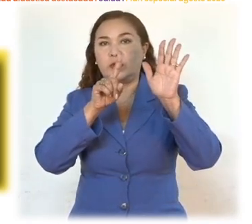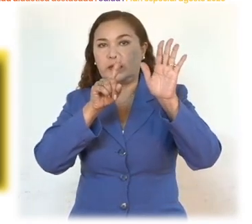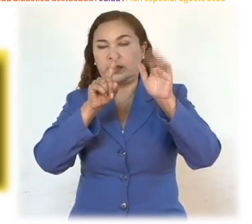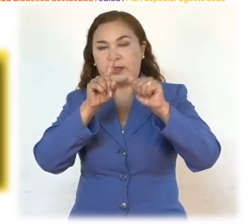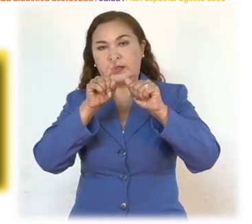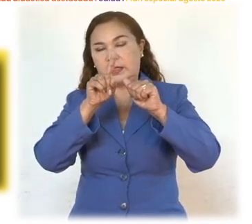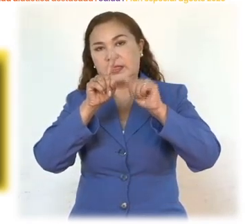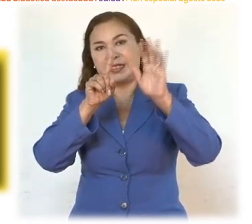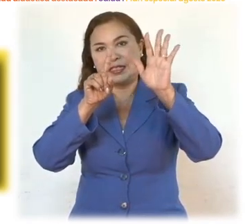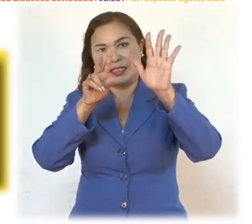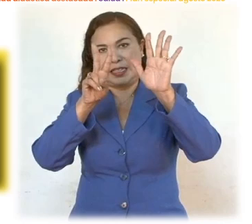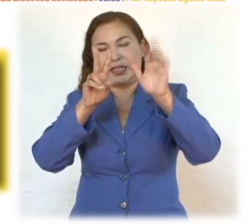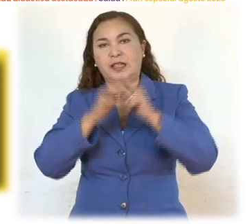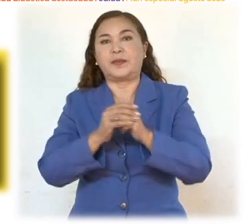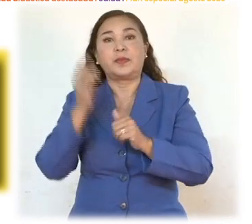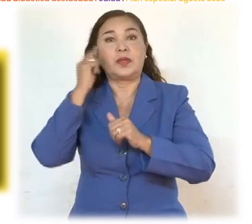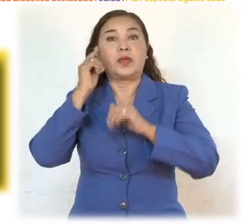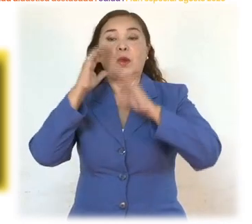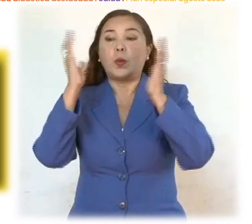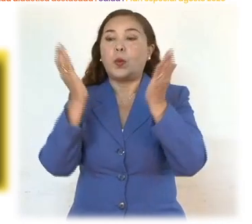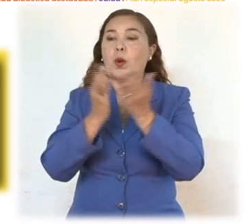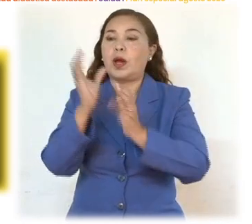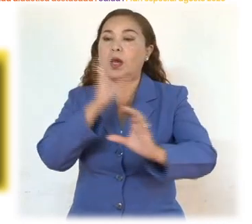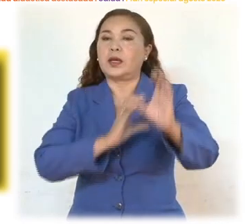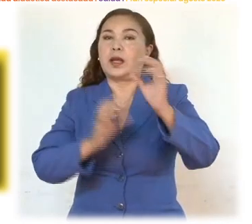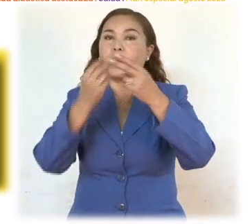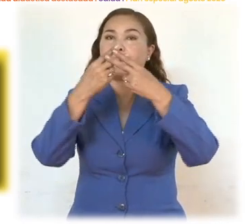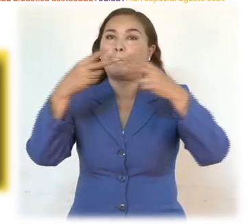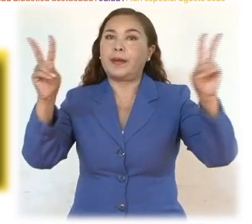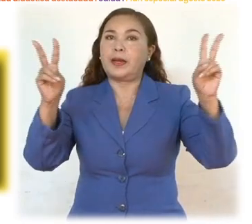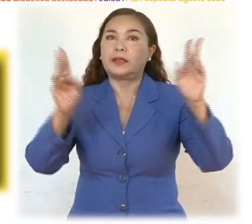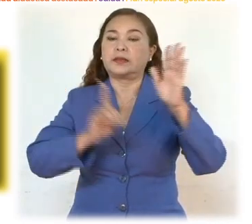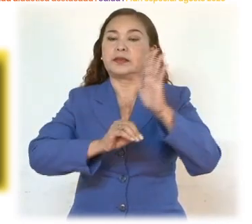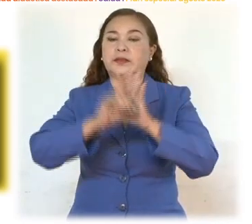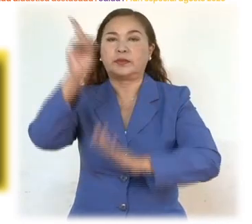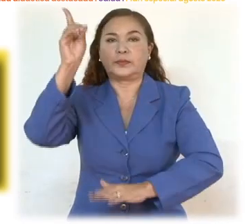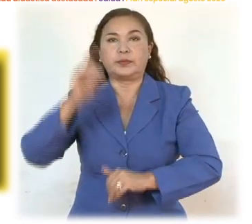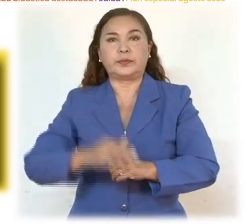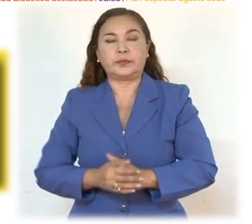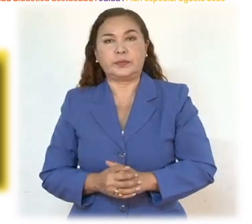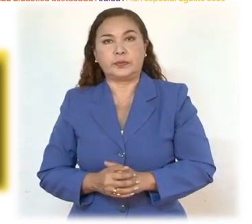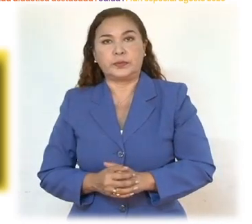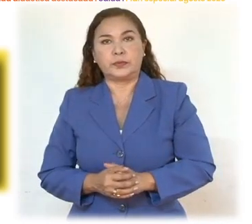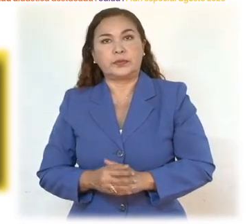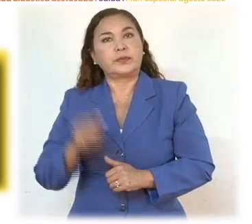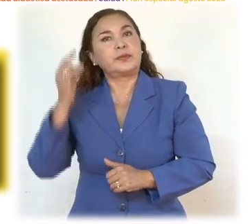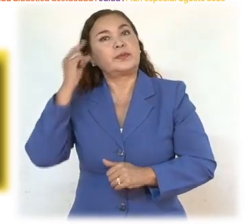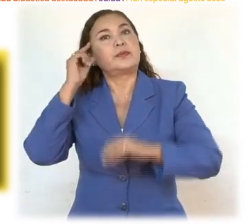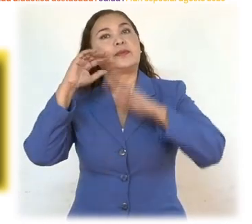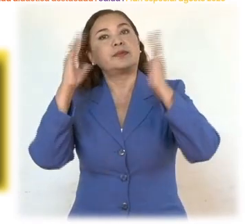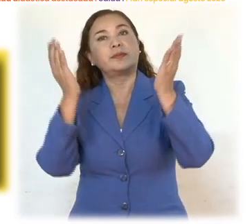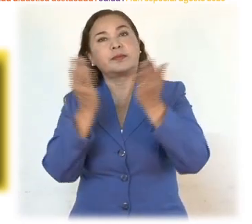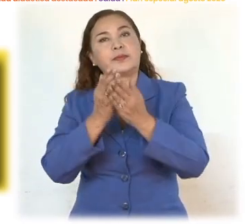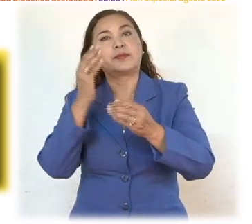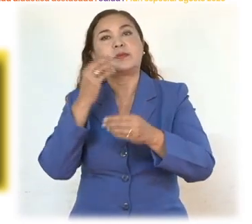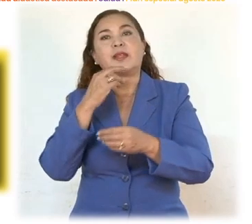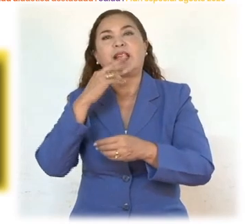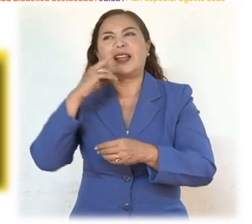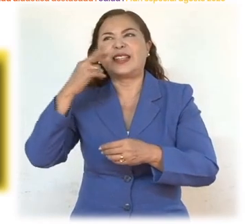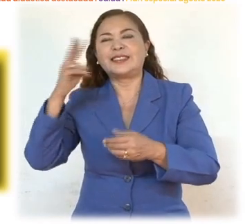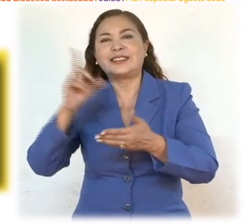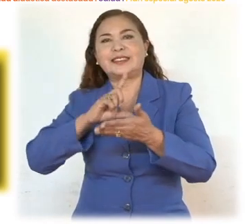1817 día mundial de la ciencia para la paz y el desarrollo Día Mundial del